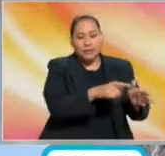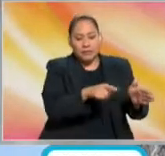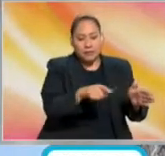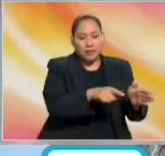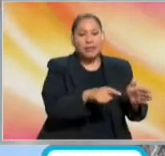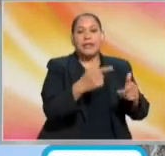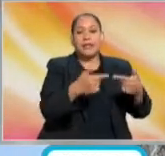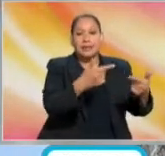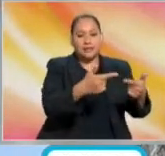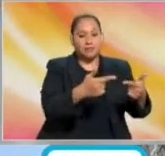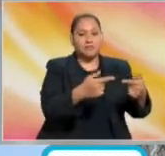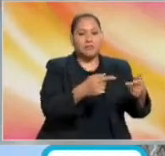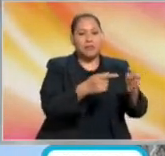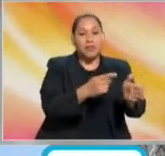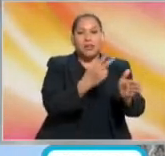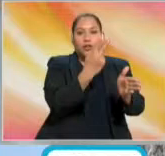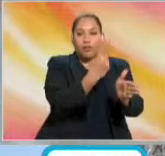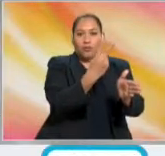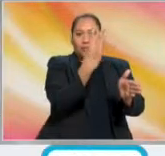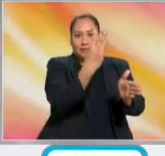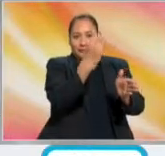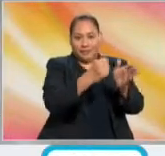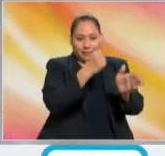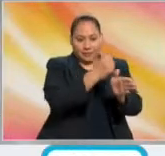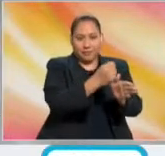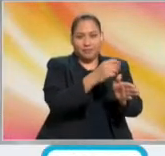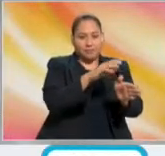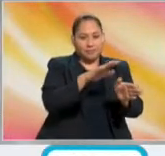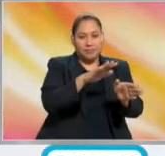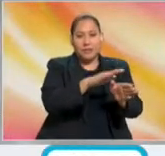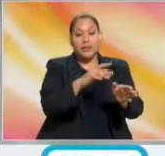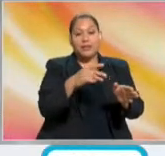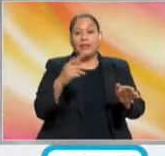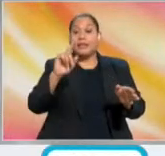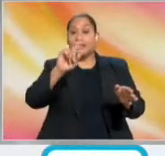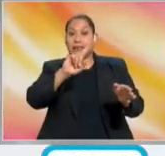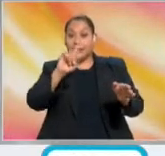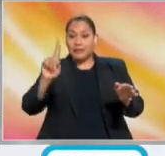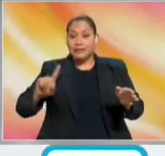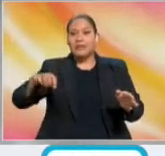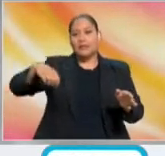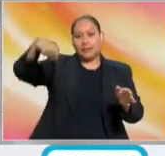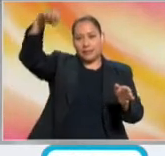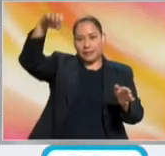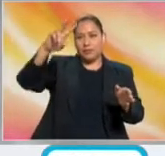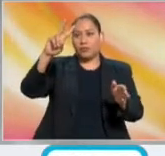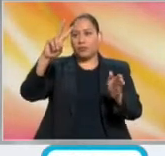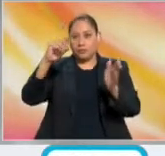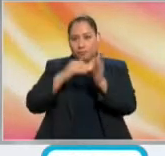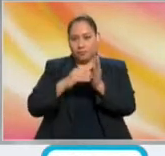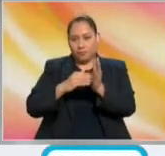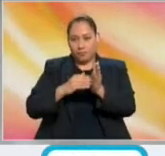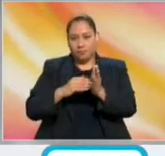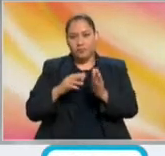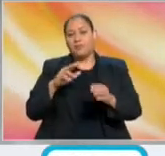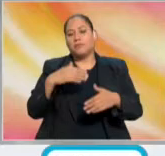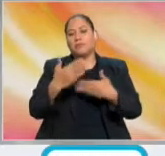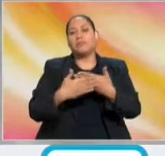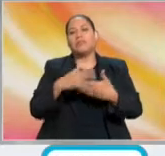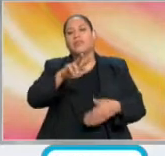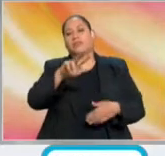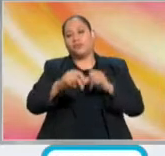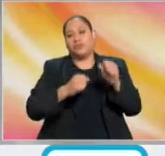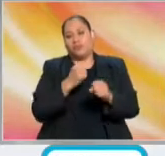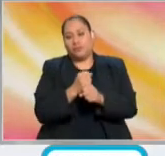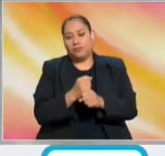más o menos. Claro. Entonces, digamos que estos Z son los que van a cumplir la mayoría de edad, ¿no? Ok. Del 2000 para acá más o menos, y que empieza a ser